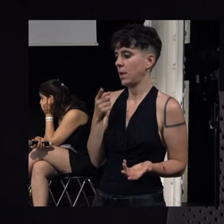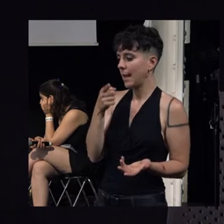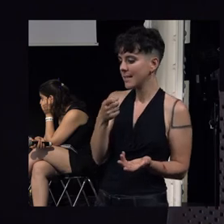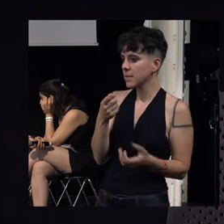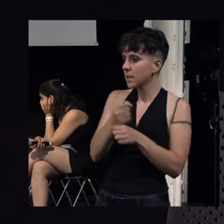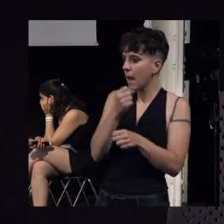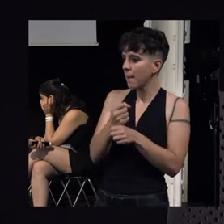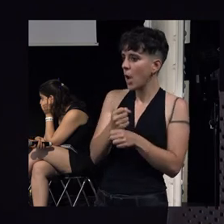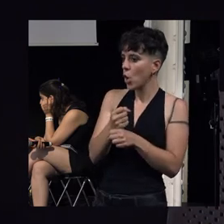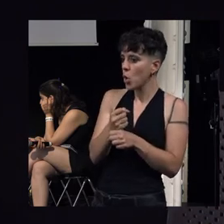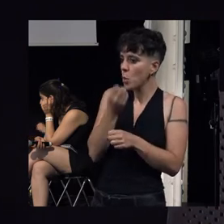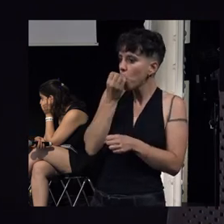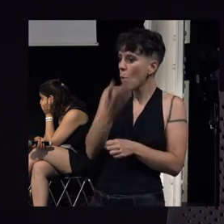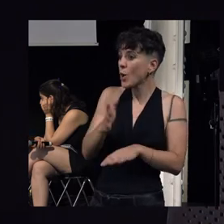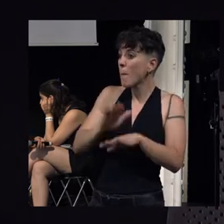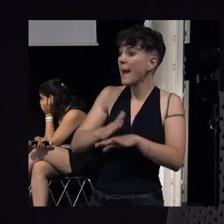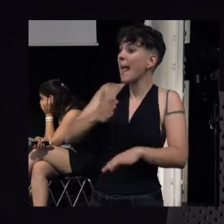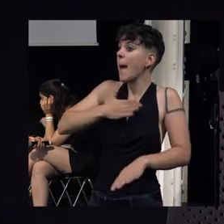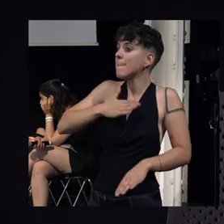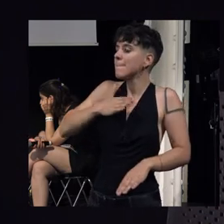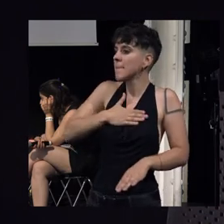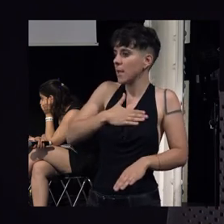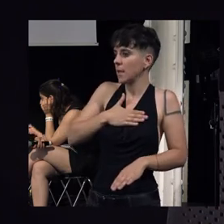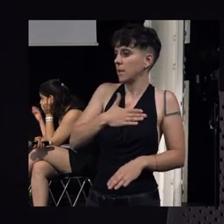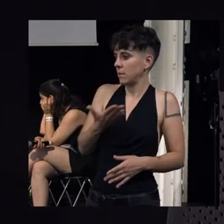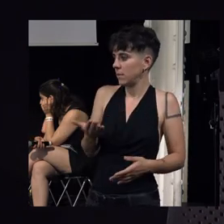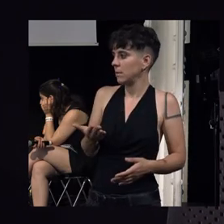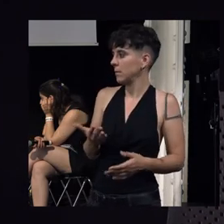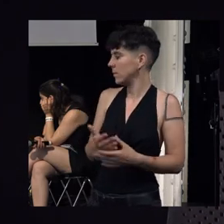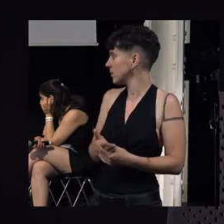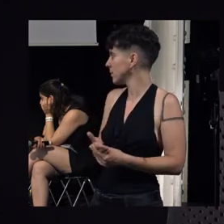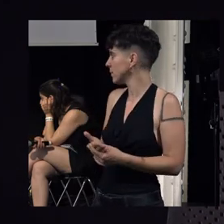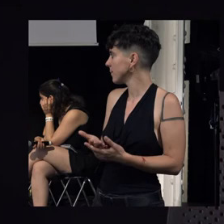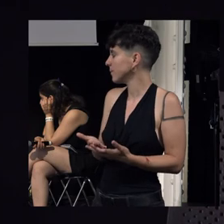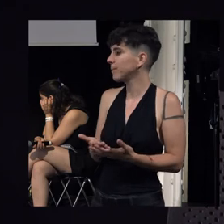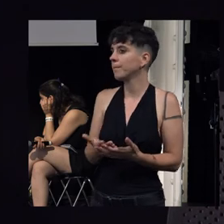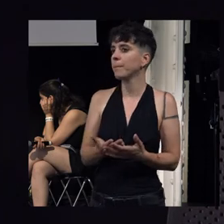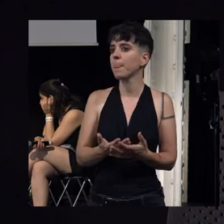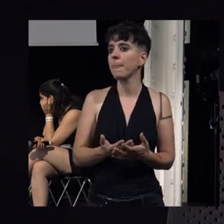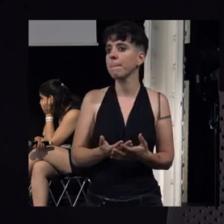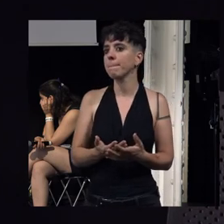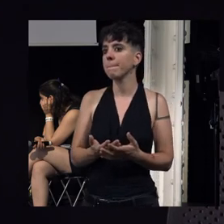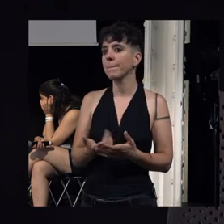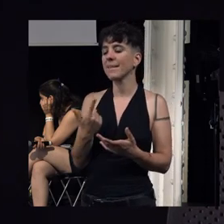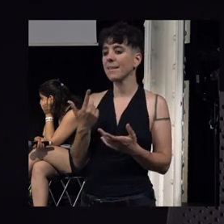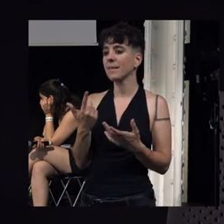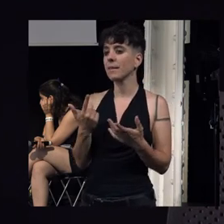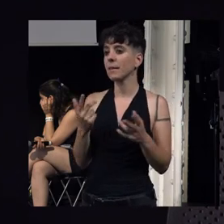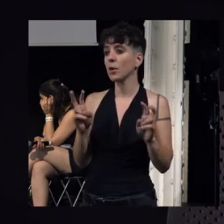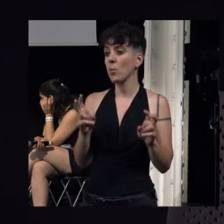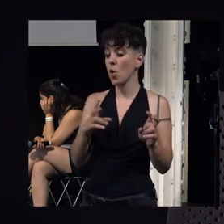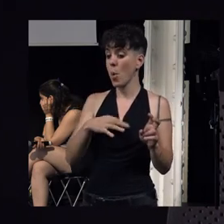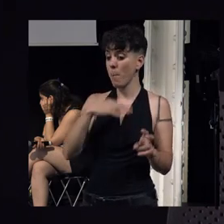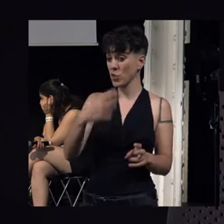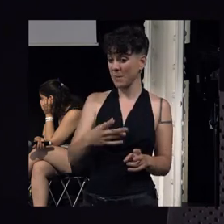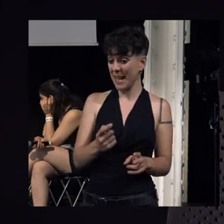buen trabajo para mí, a mí me checa ese, o sea, dentro de las pocas